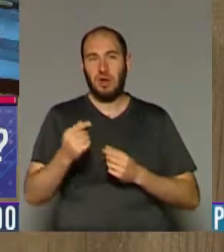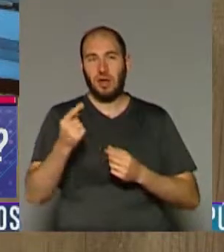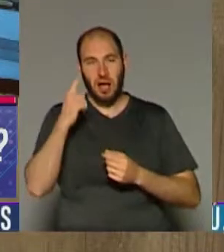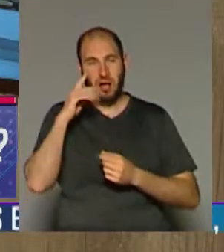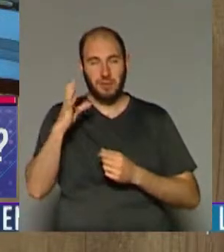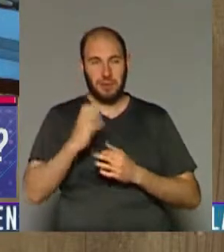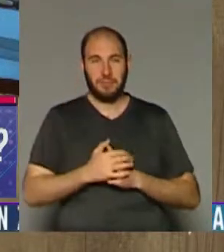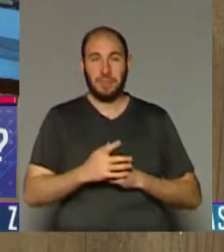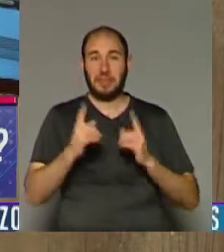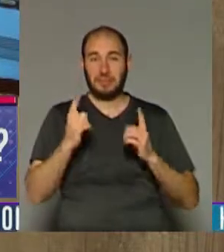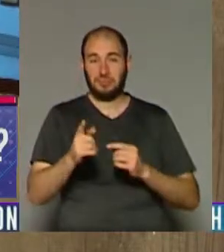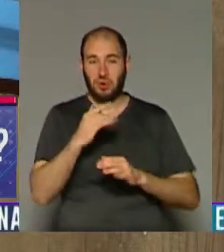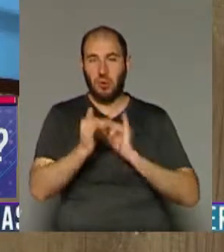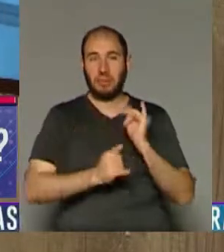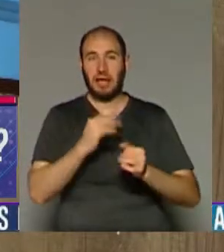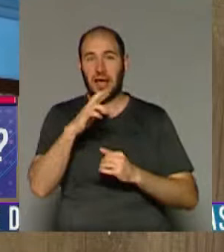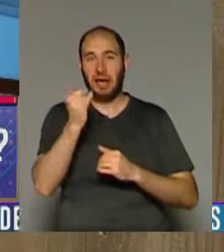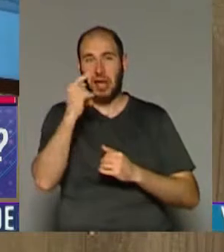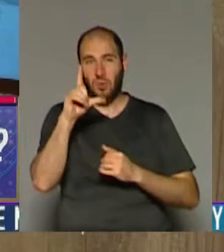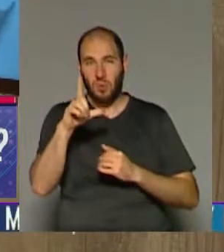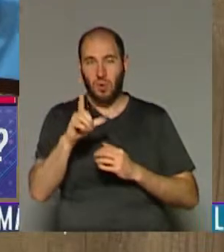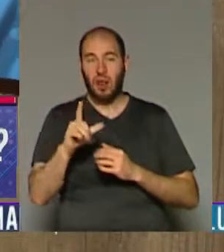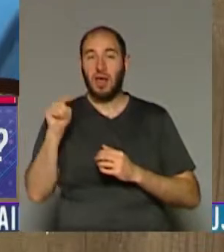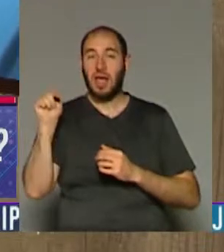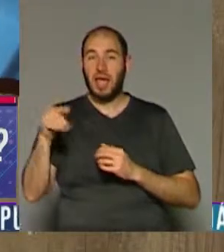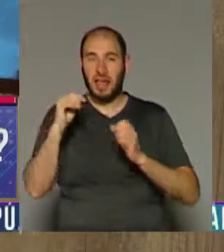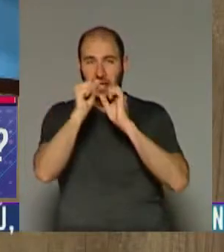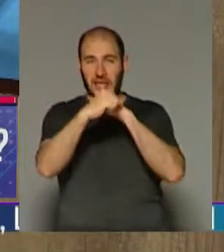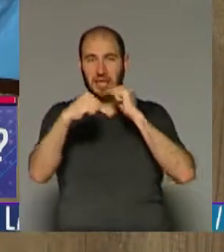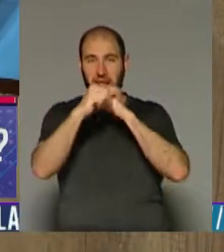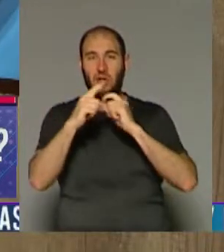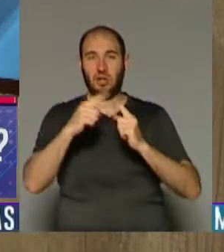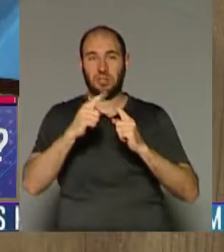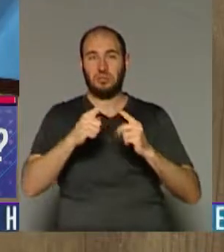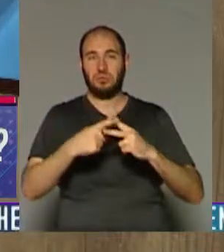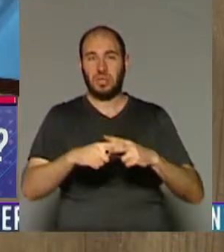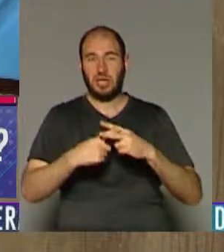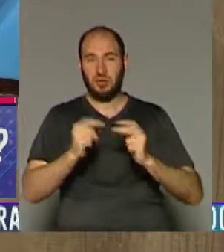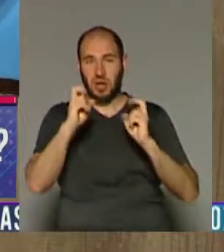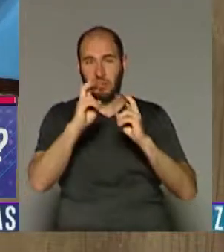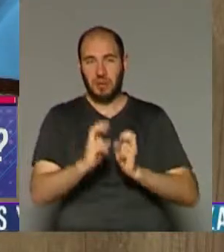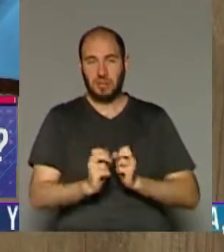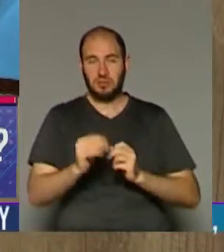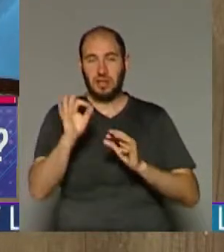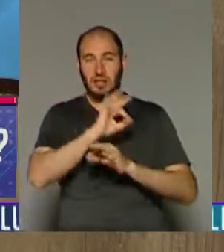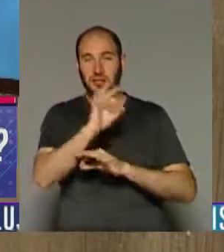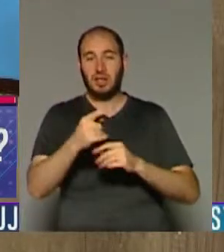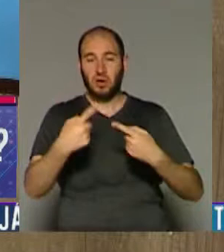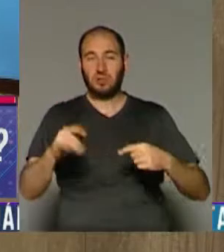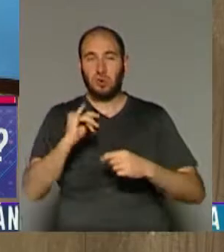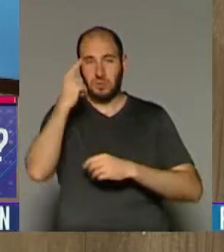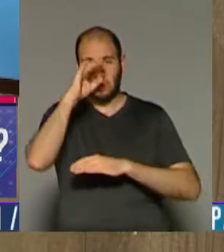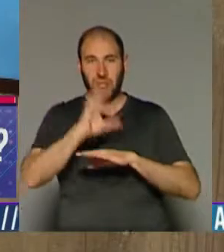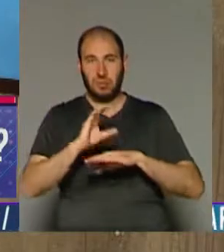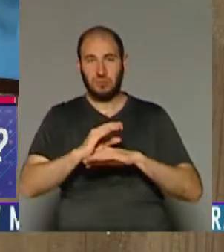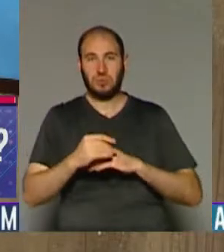presente. En este caso nosotros hablamos con Raúl Zaradnik, quien es ingeniero del Instituto Técnico de Investigaciones y Ensayos Materiales de la UNCUYO,